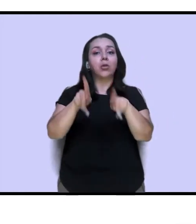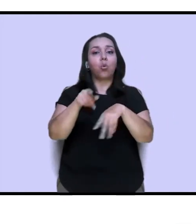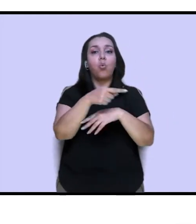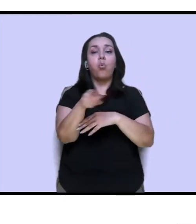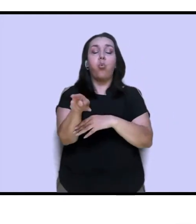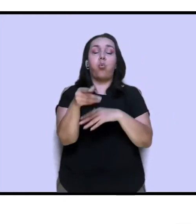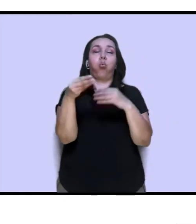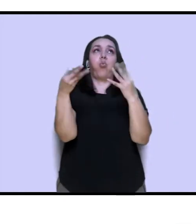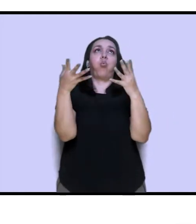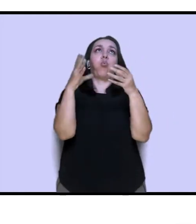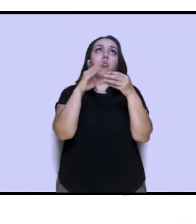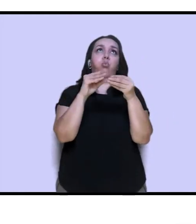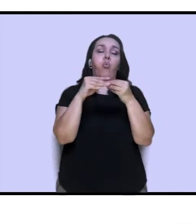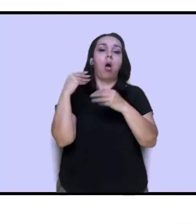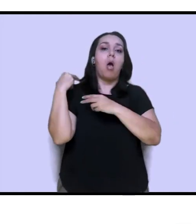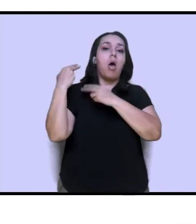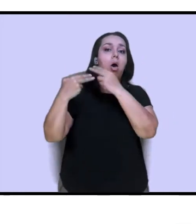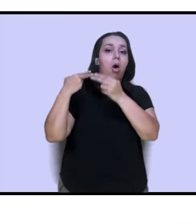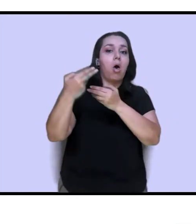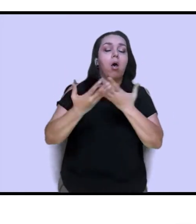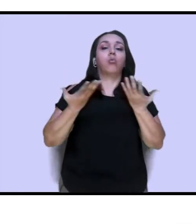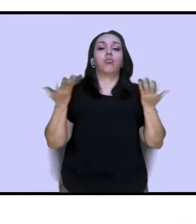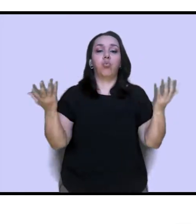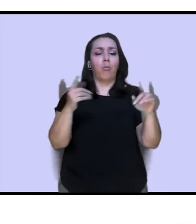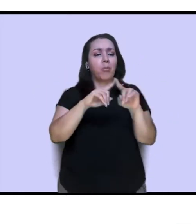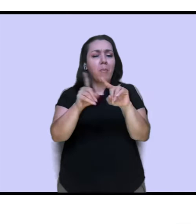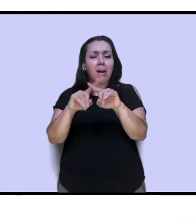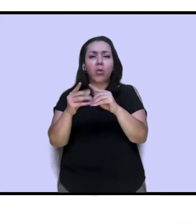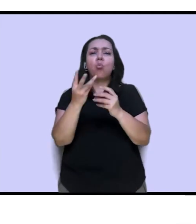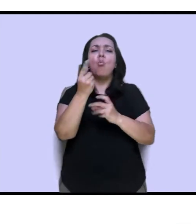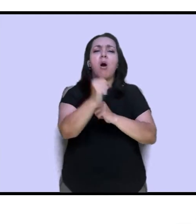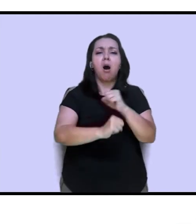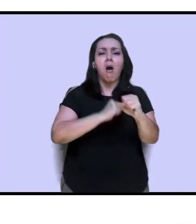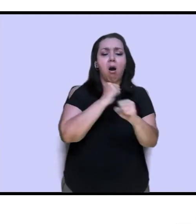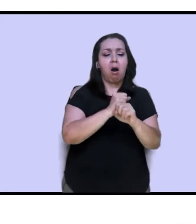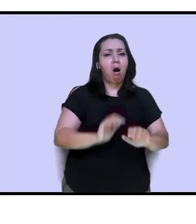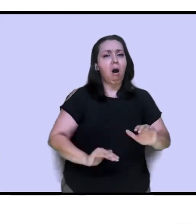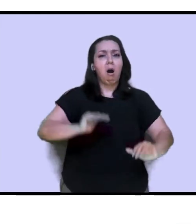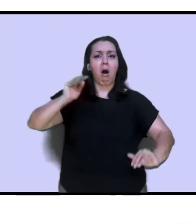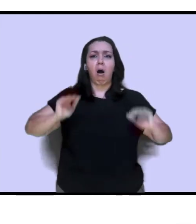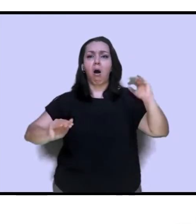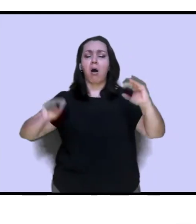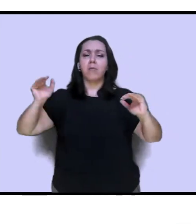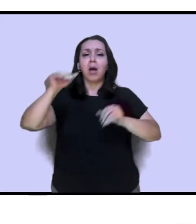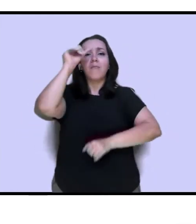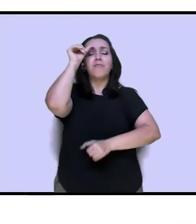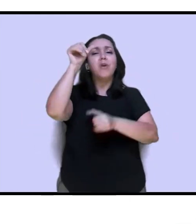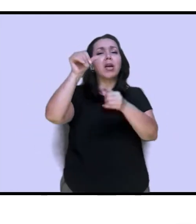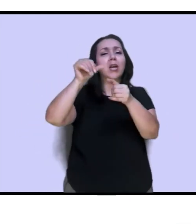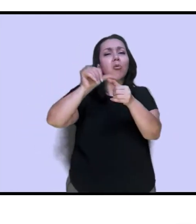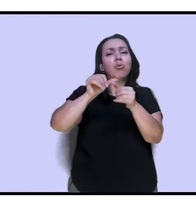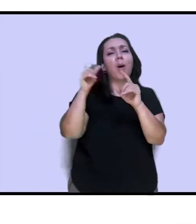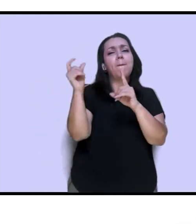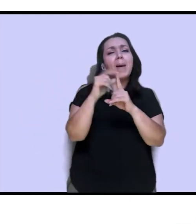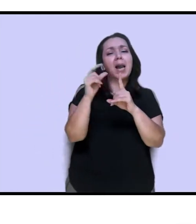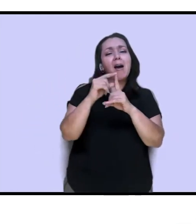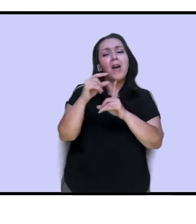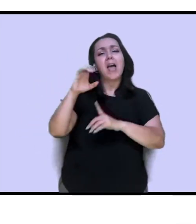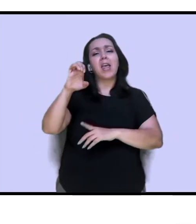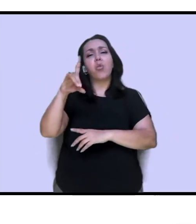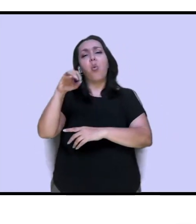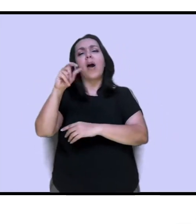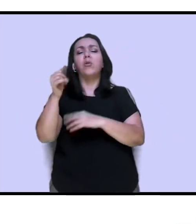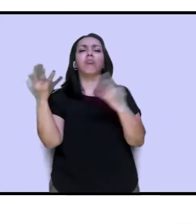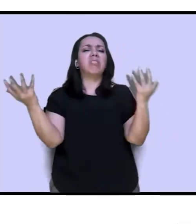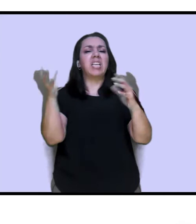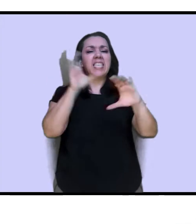son personas que tienen muchas historias que contar independientemente de su edad. Recordando así las palabras de Eduardo